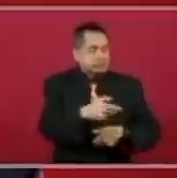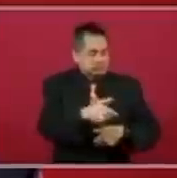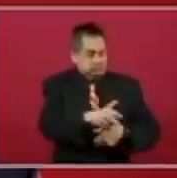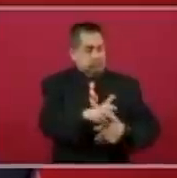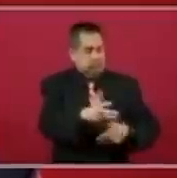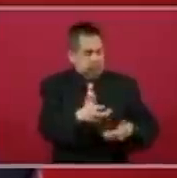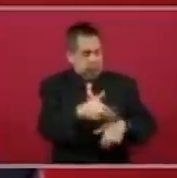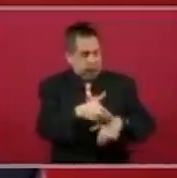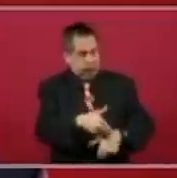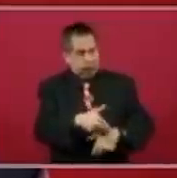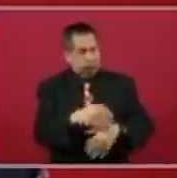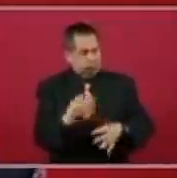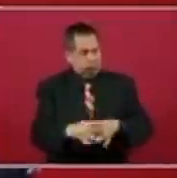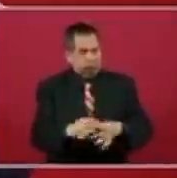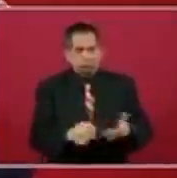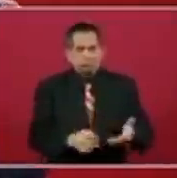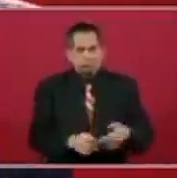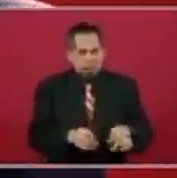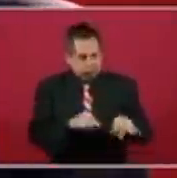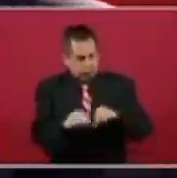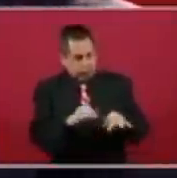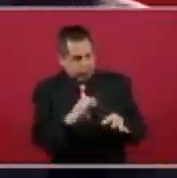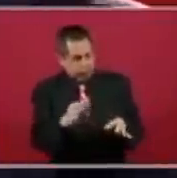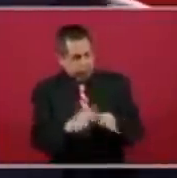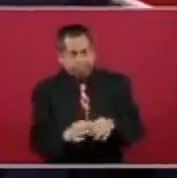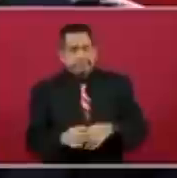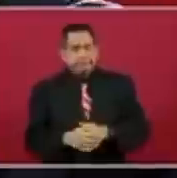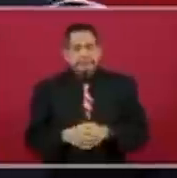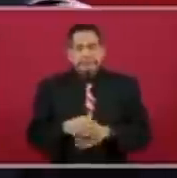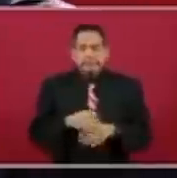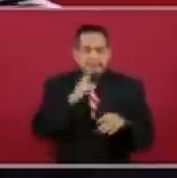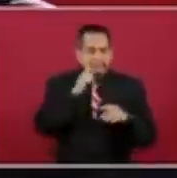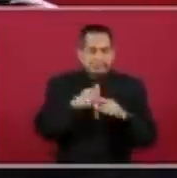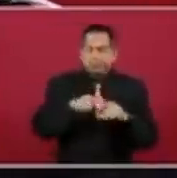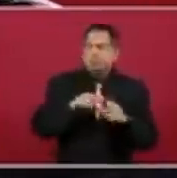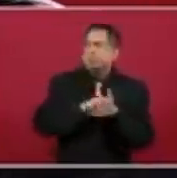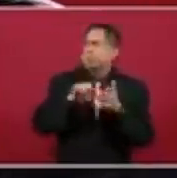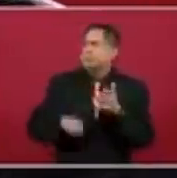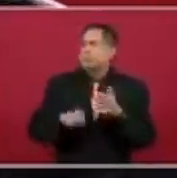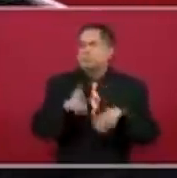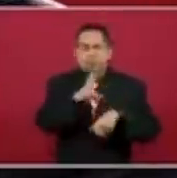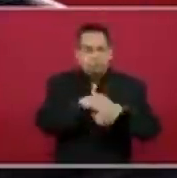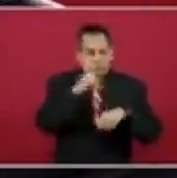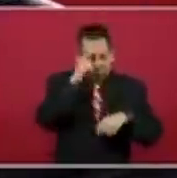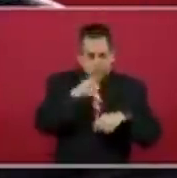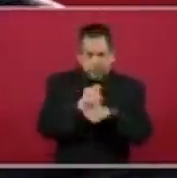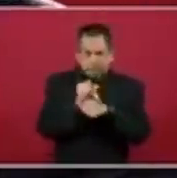de trabajo, de exploración,